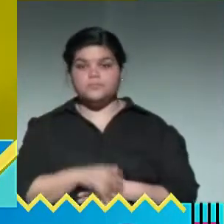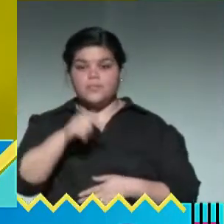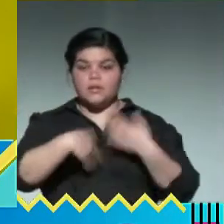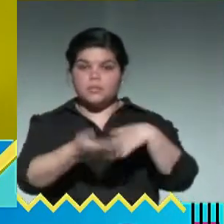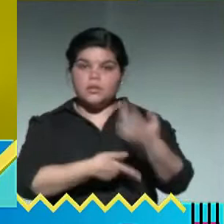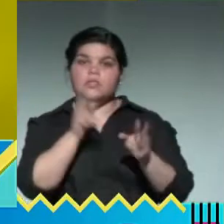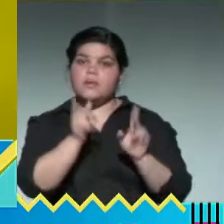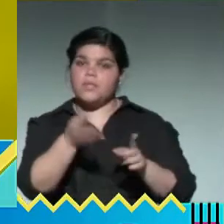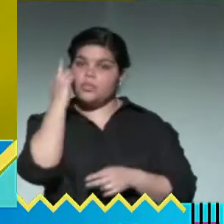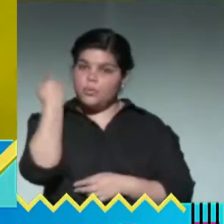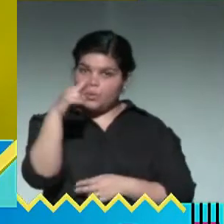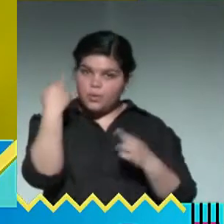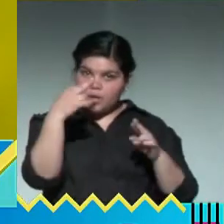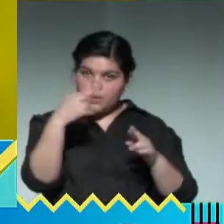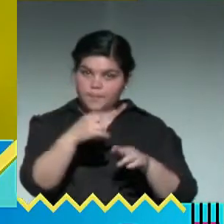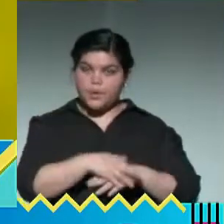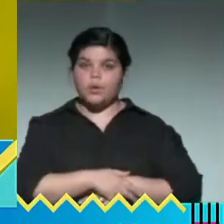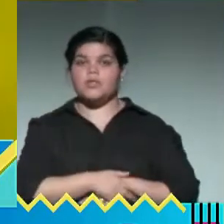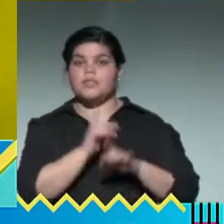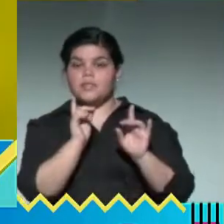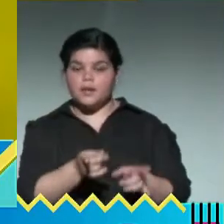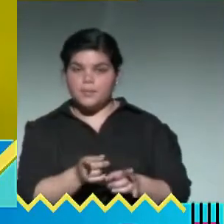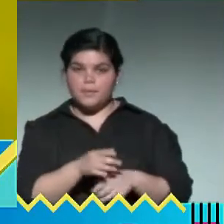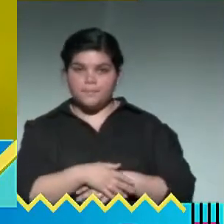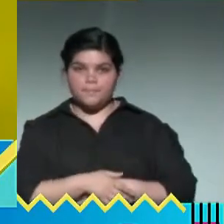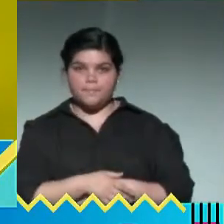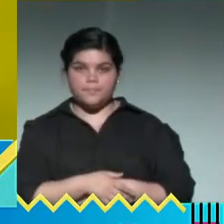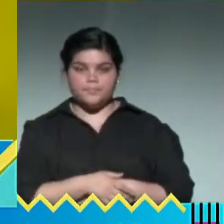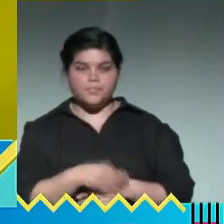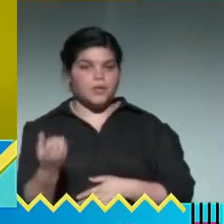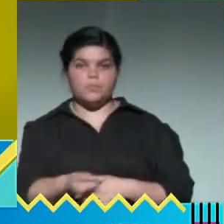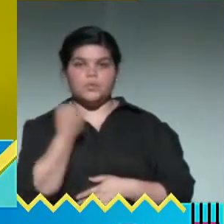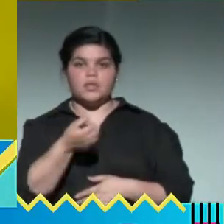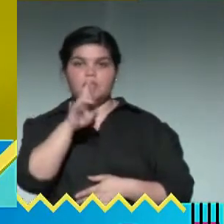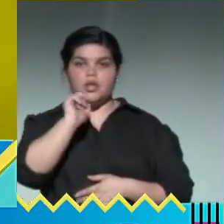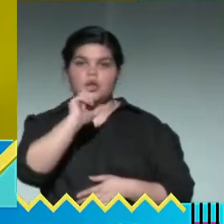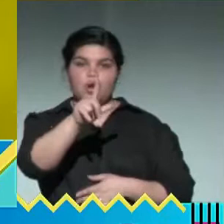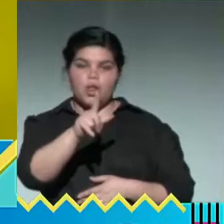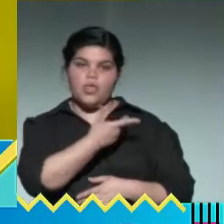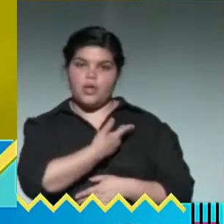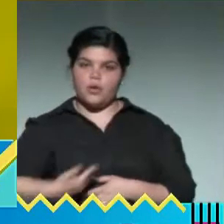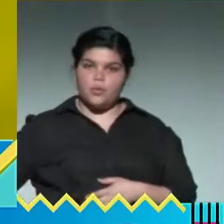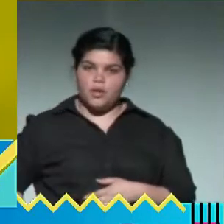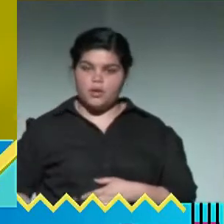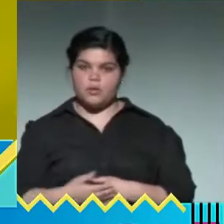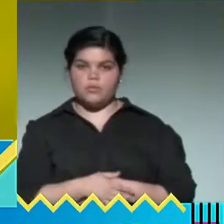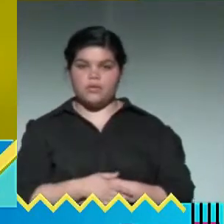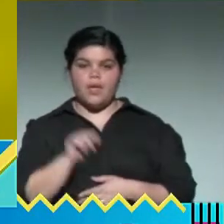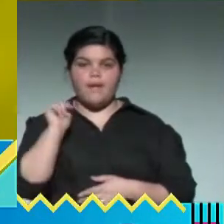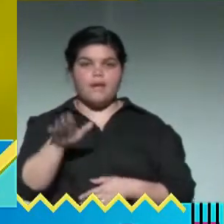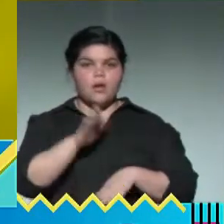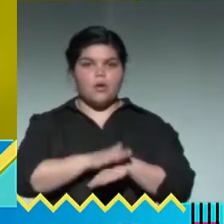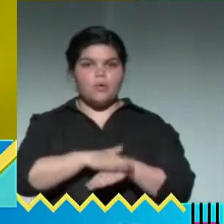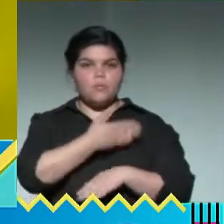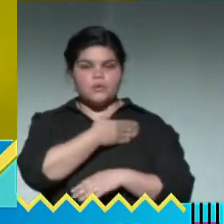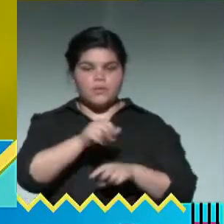me parece que yo creo que también hay que revisar el rol del Estado, digamos. El Estado no es solamente un recaudador de